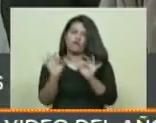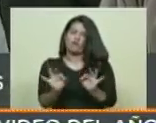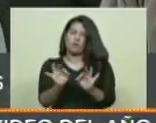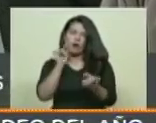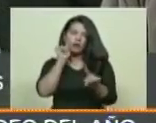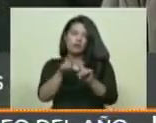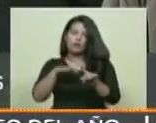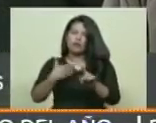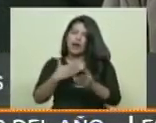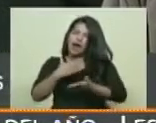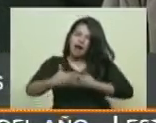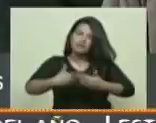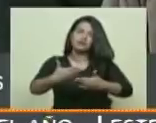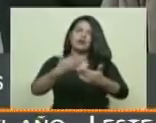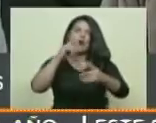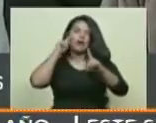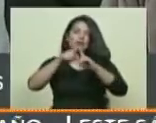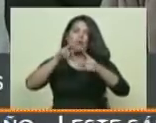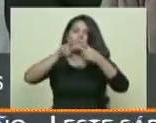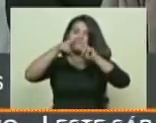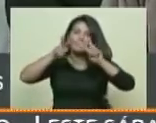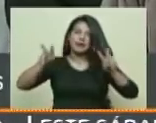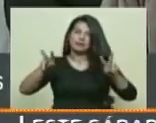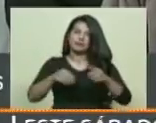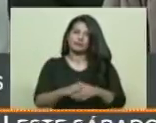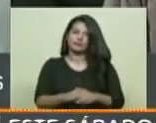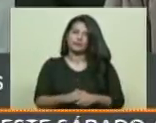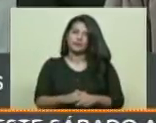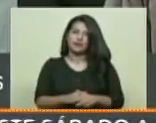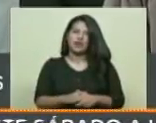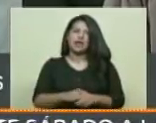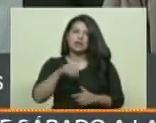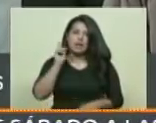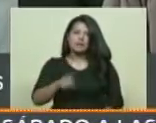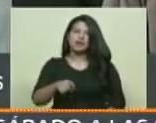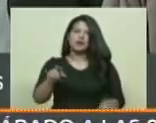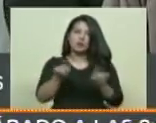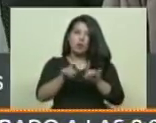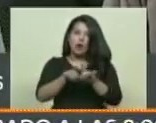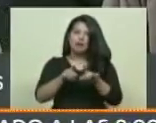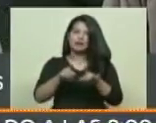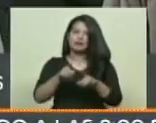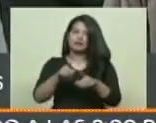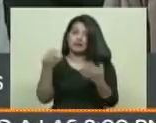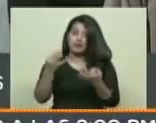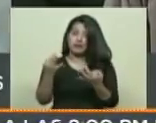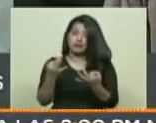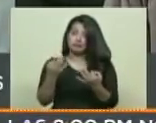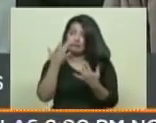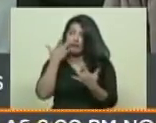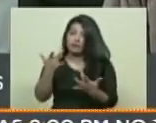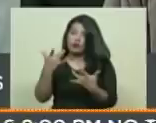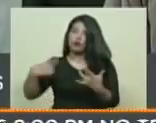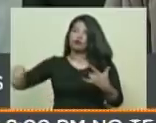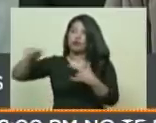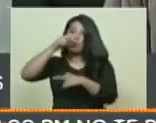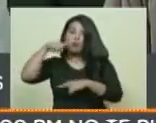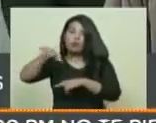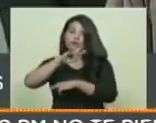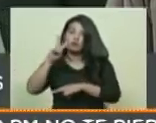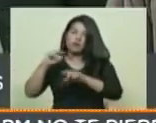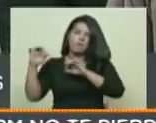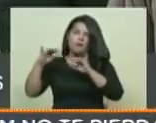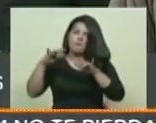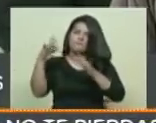avanzando en la consolidación de la paz alcanzada, luego de la masiva y heroica participación del pueblo venezolano en la elección